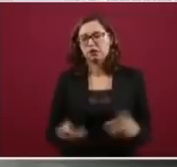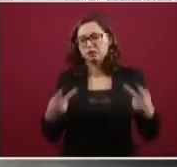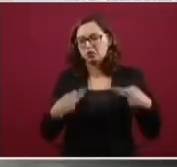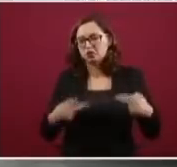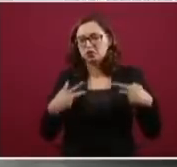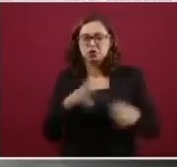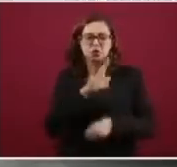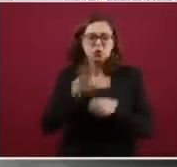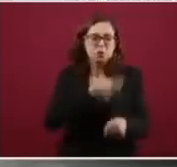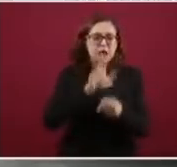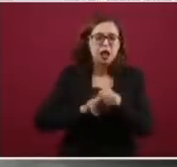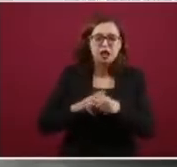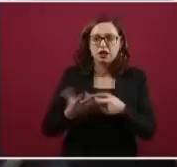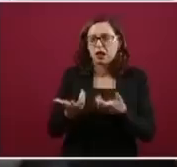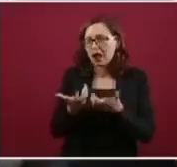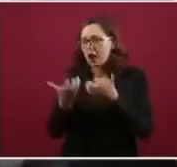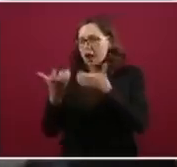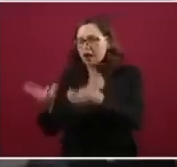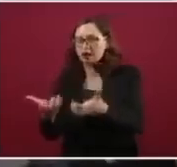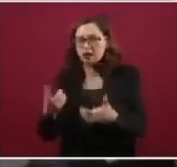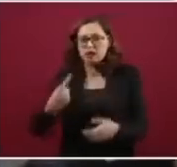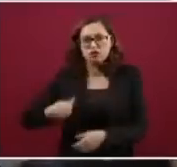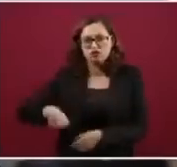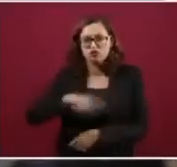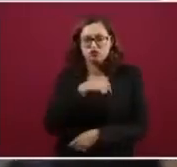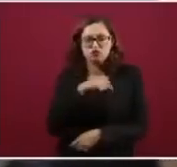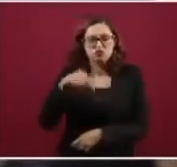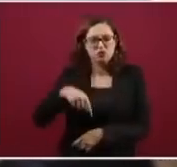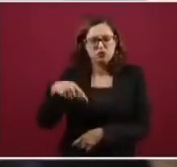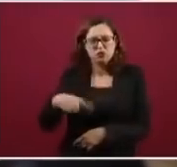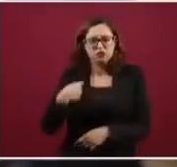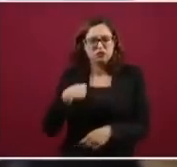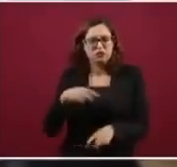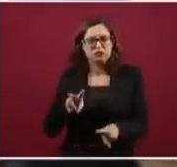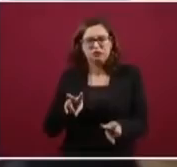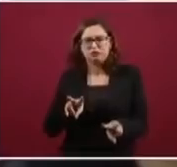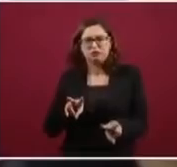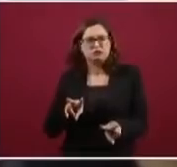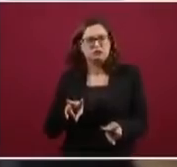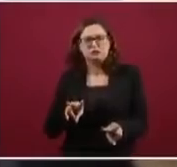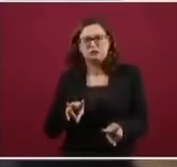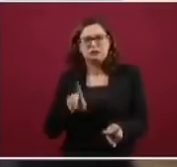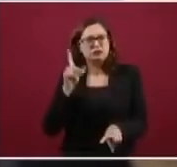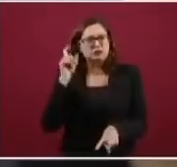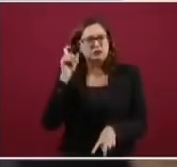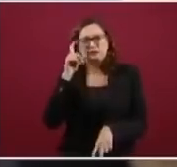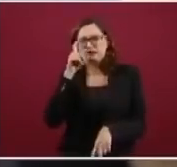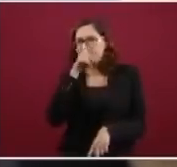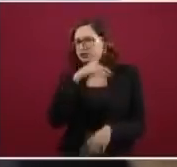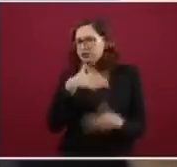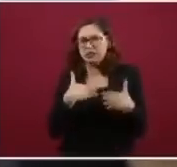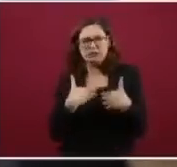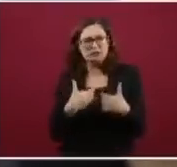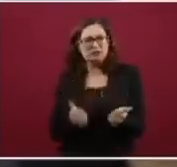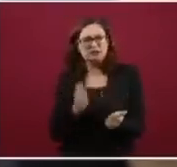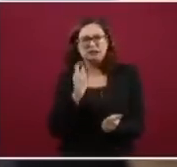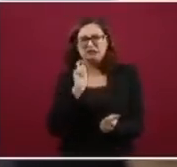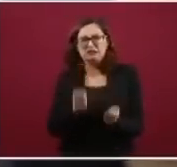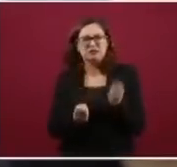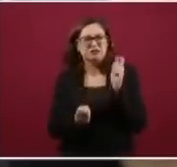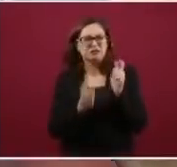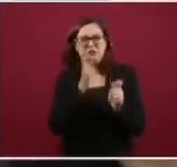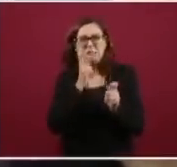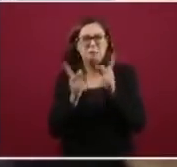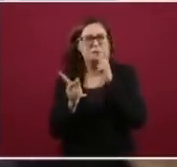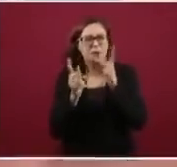algunos de los que estamos aquí nos cuesta mucho trabajo entender gran parte de lo que dice yo le preguntaría de qué